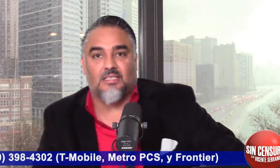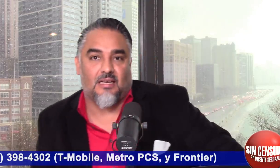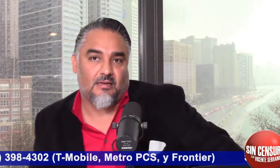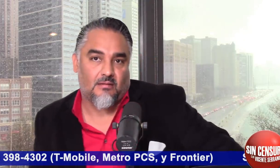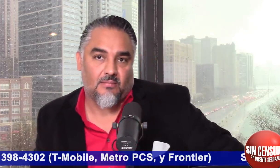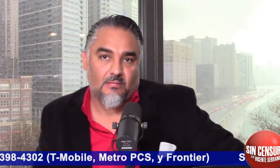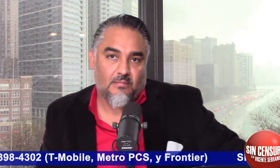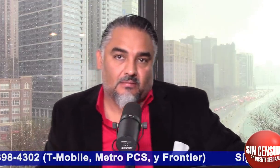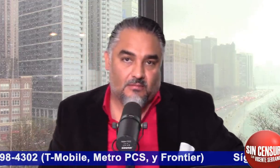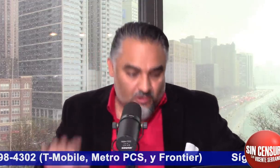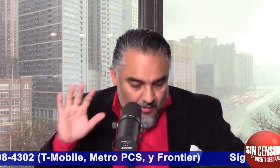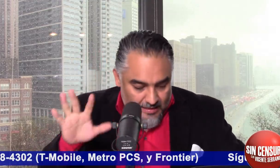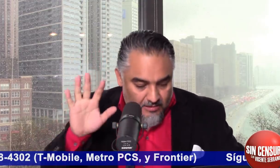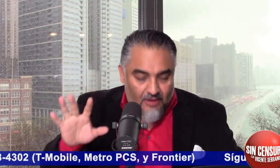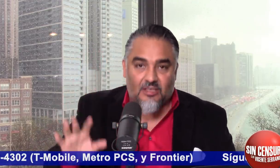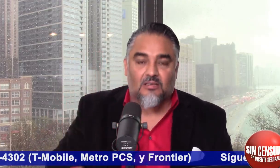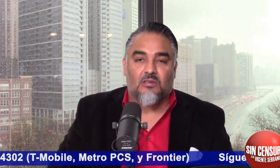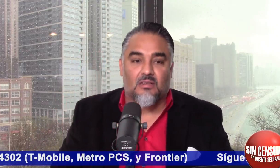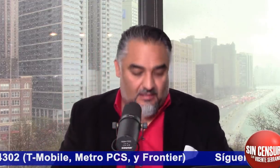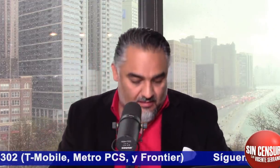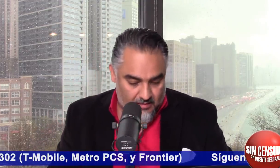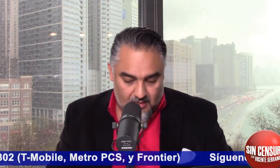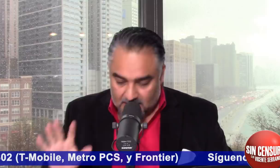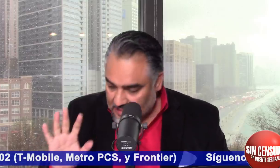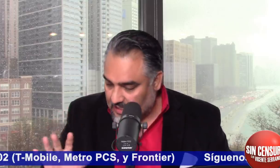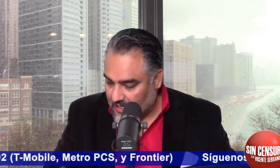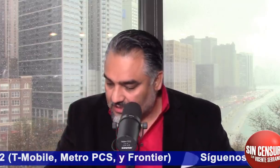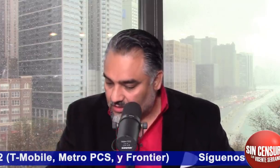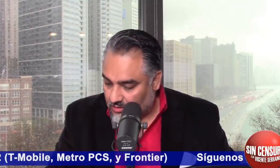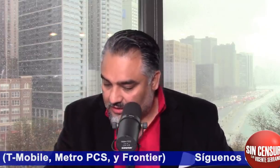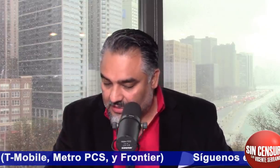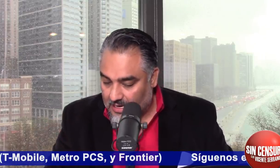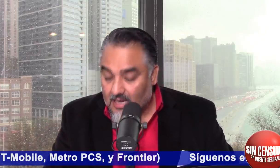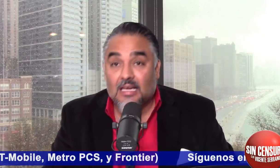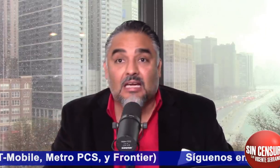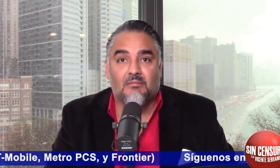noticia, ¿eh? No se vayan con la finta ustedes, sí es noticia. Y miren,